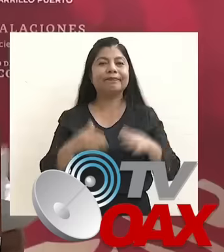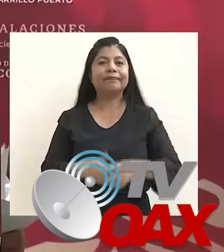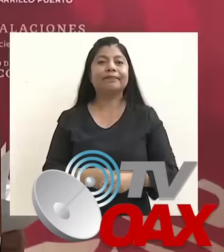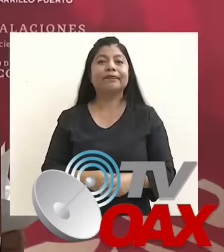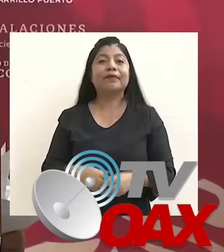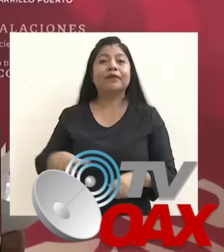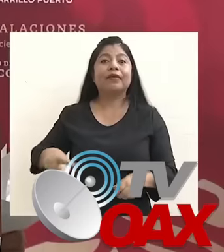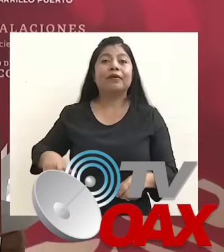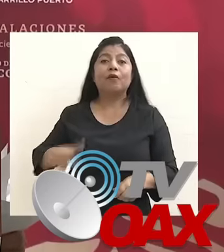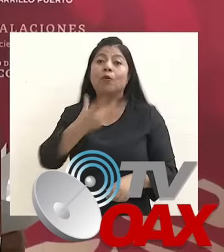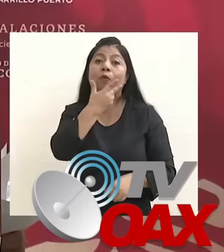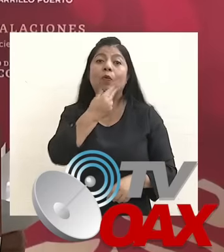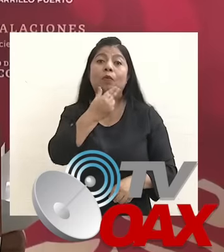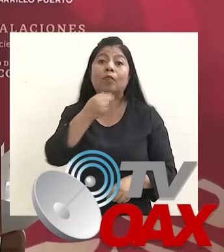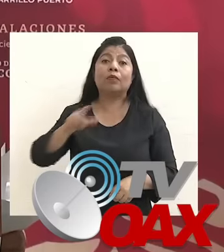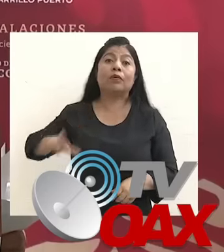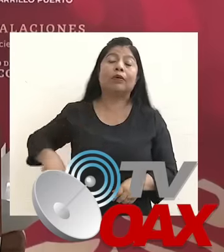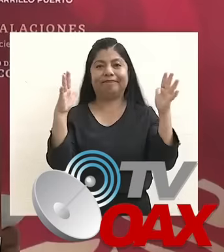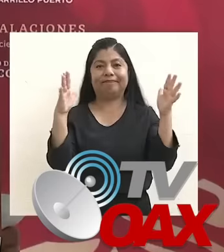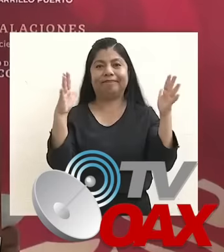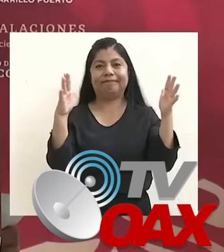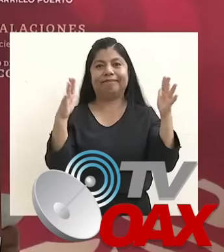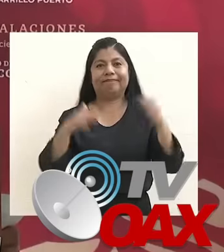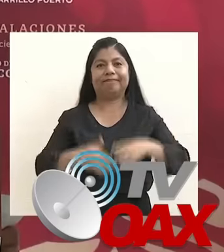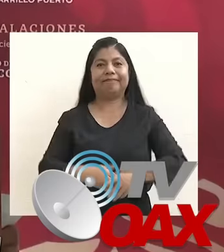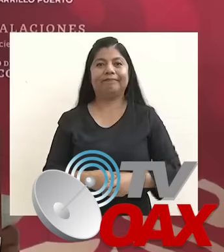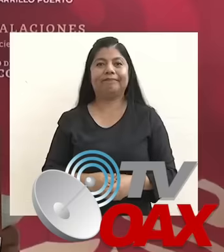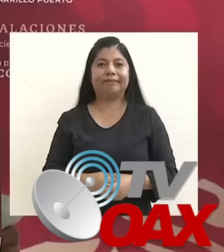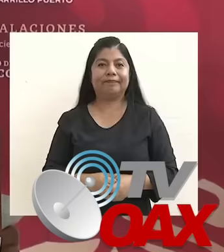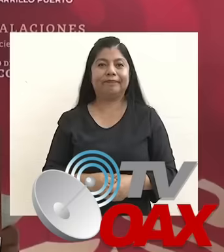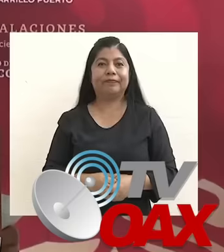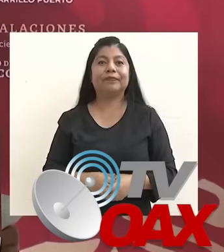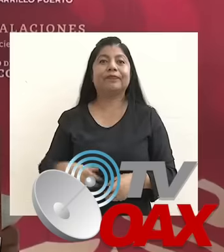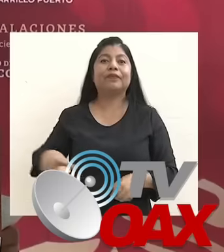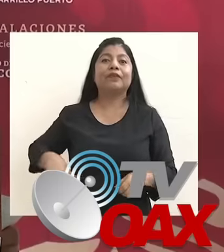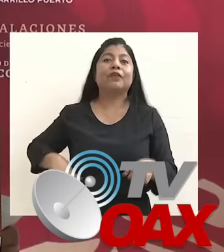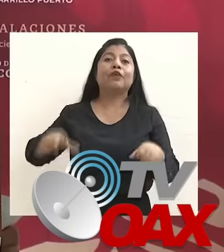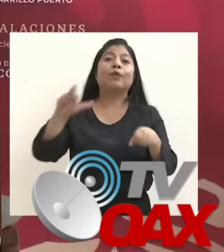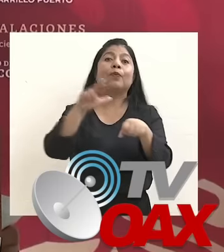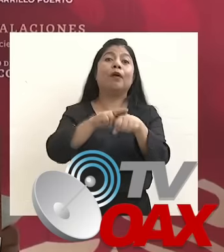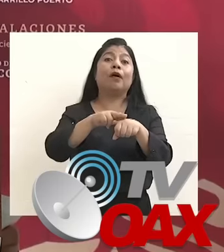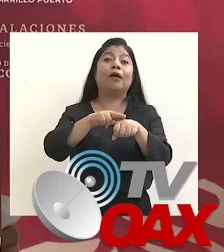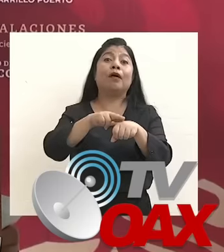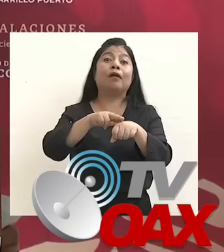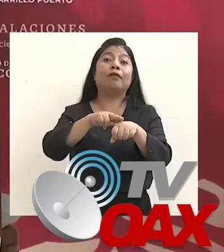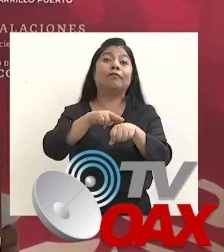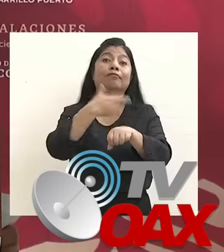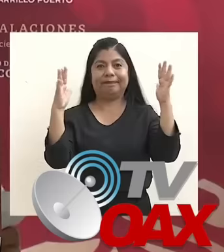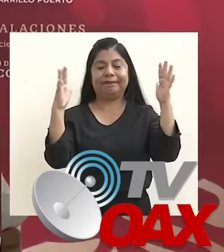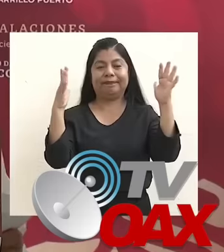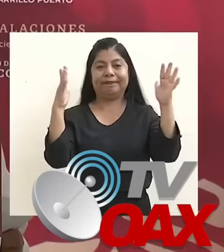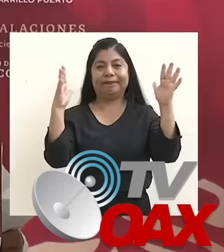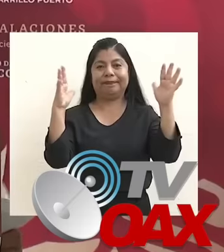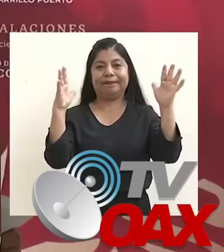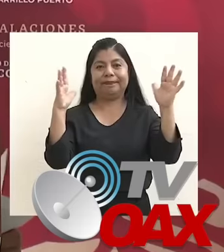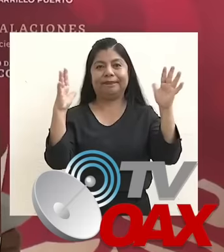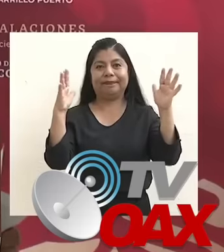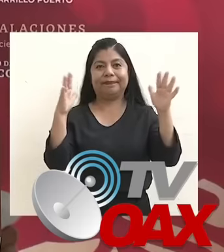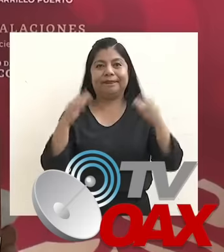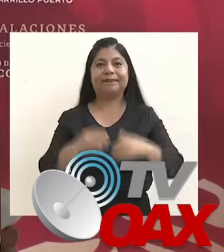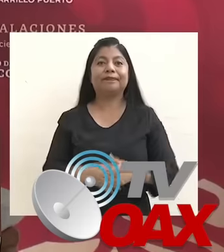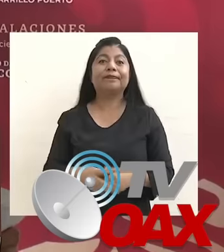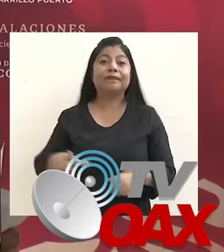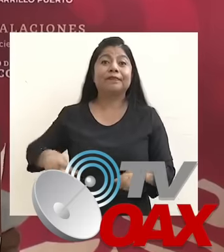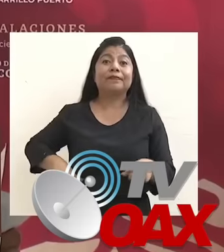de Francia, el embajador de Estados Unidos, Ken Salazar, el